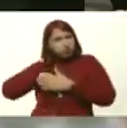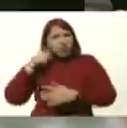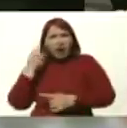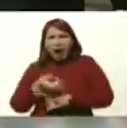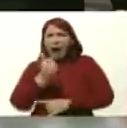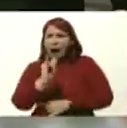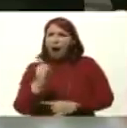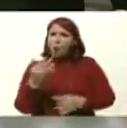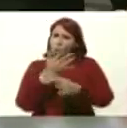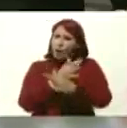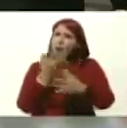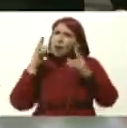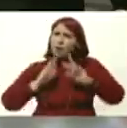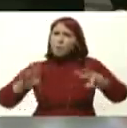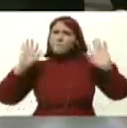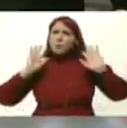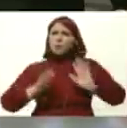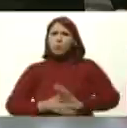juega limpio.